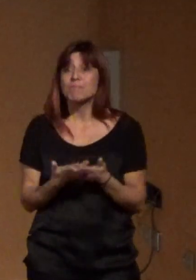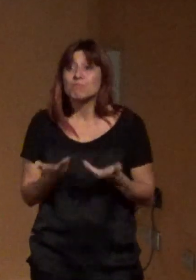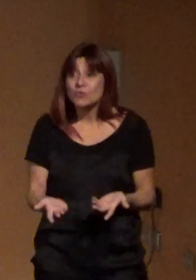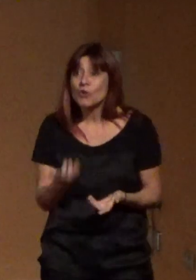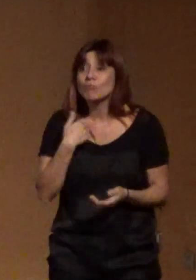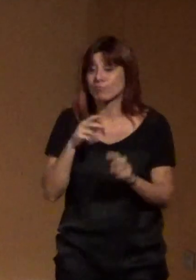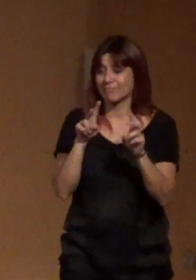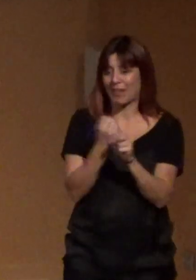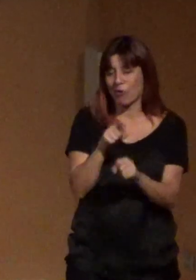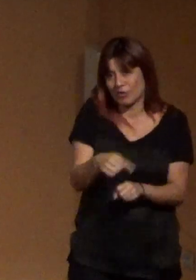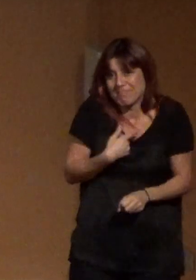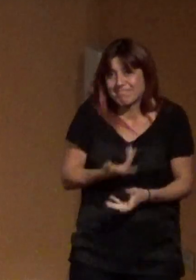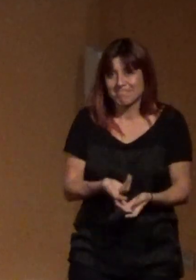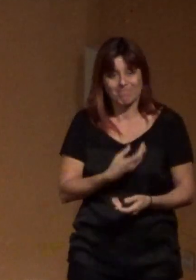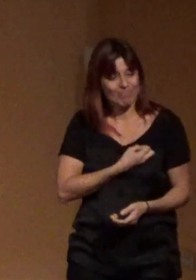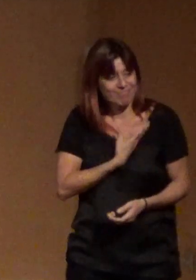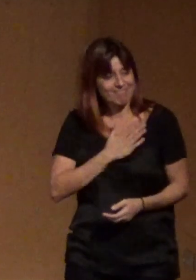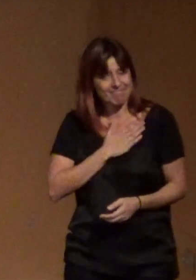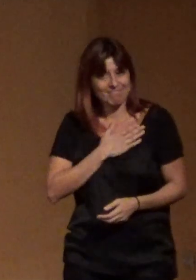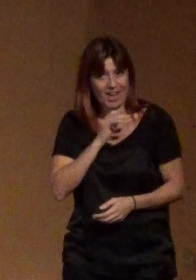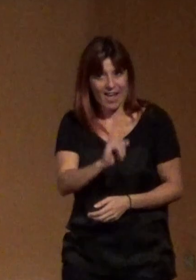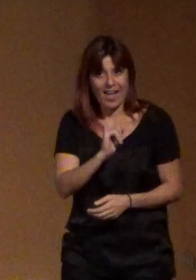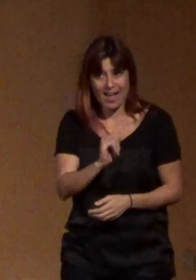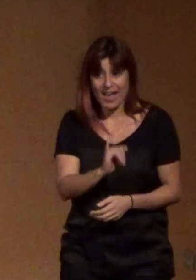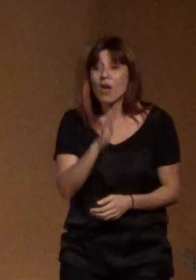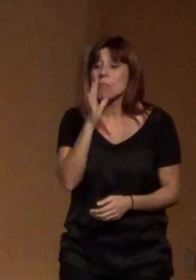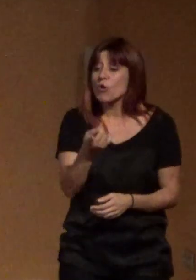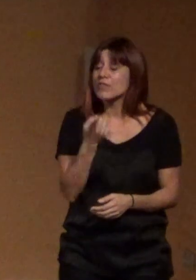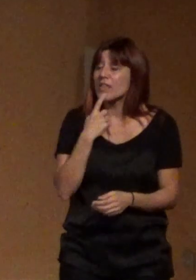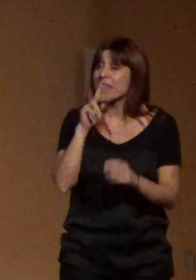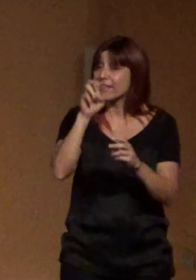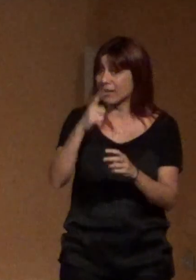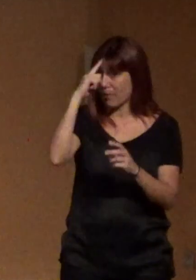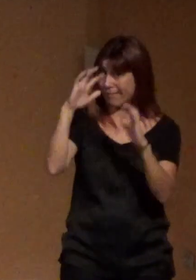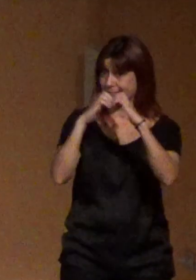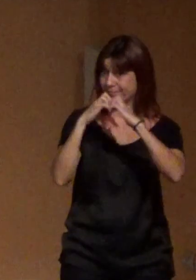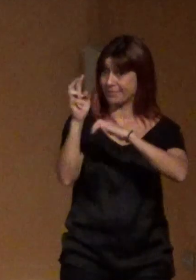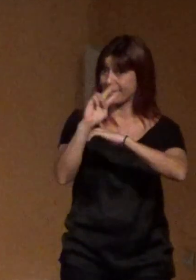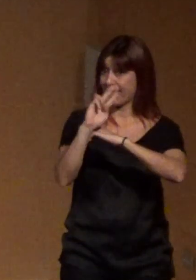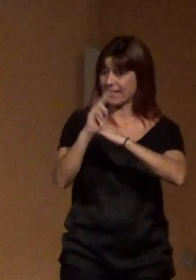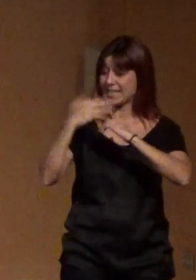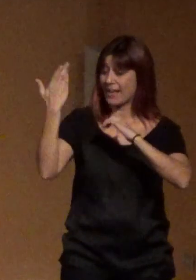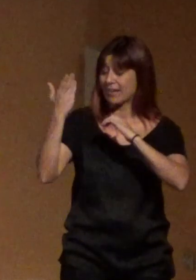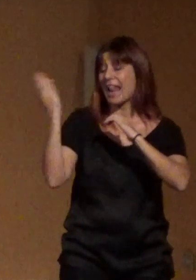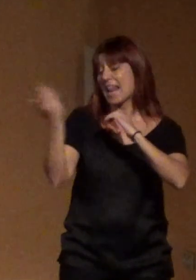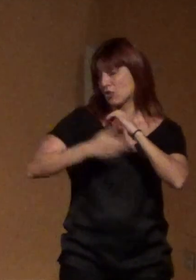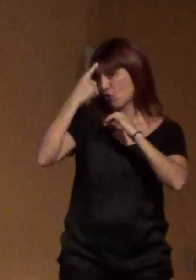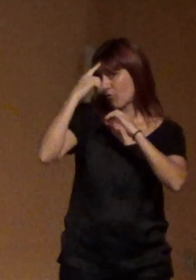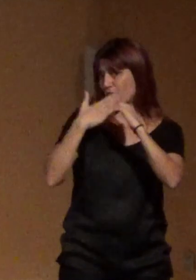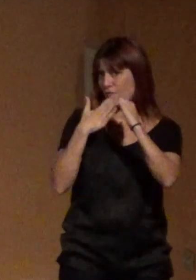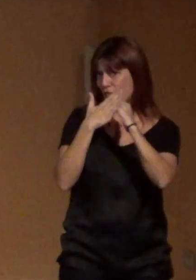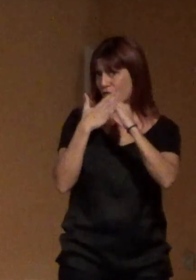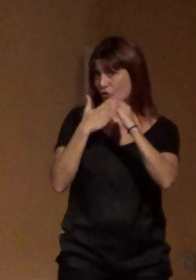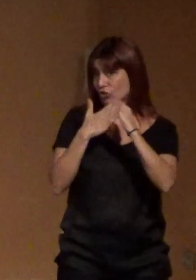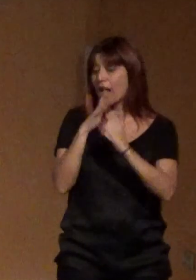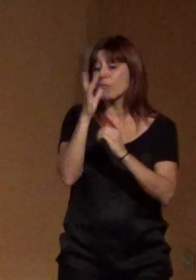mucho cariño a ese trabajo, que se publicó hace casi 10 años, porque sugerían que la disfunción frontal del TDAH en el cíngulo puede ser secundaria a un déficit precoz